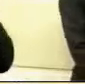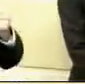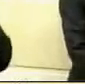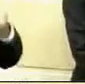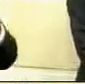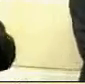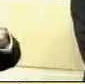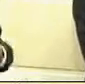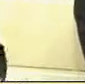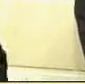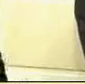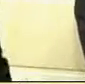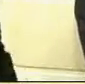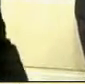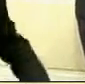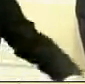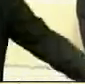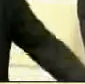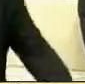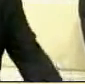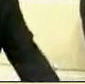enfrentar esos